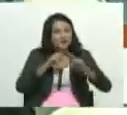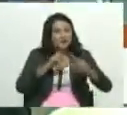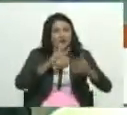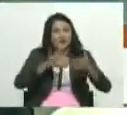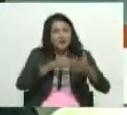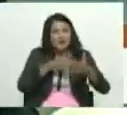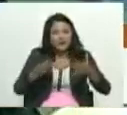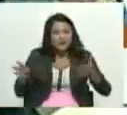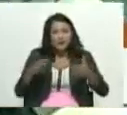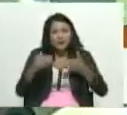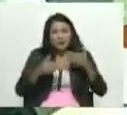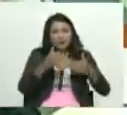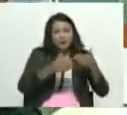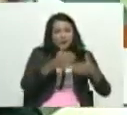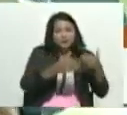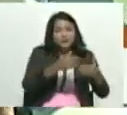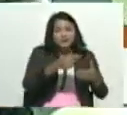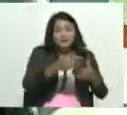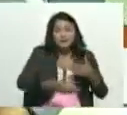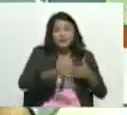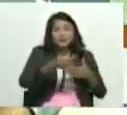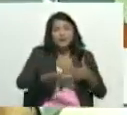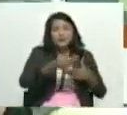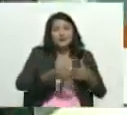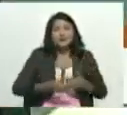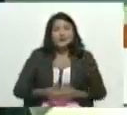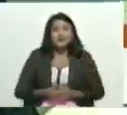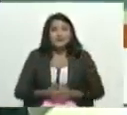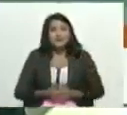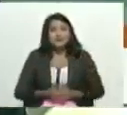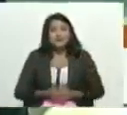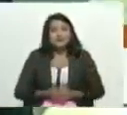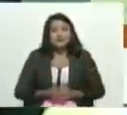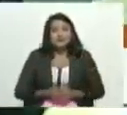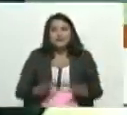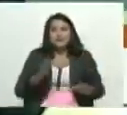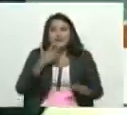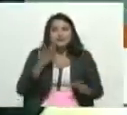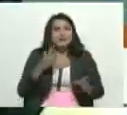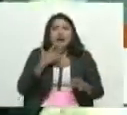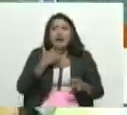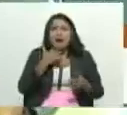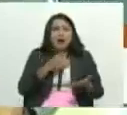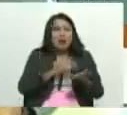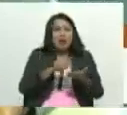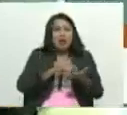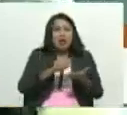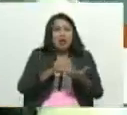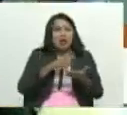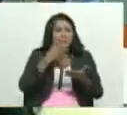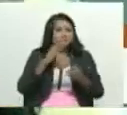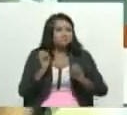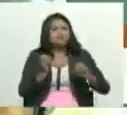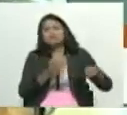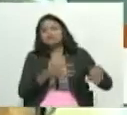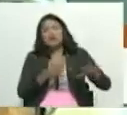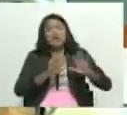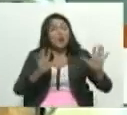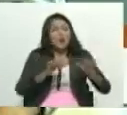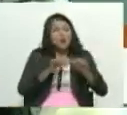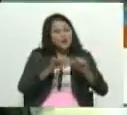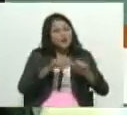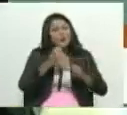procesos indispensables se construye no se queda como separada en el aire si avanza